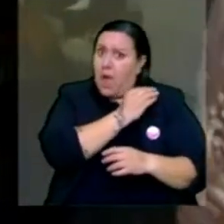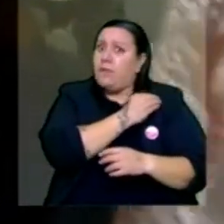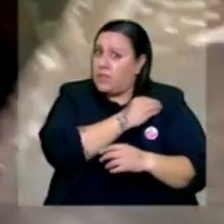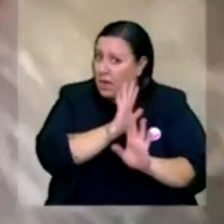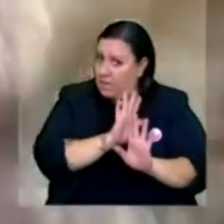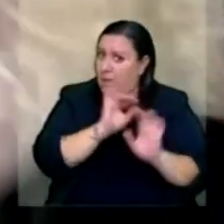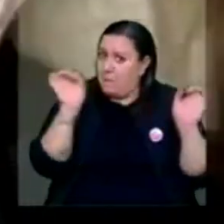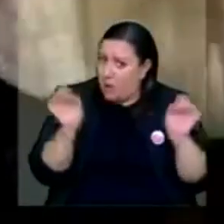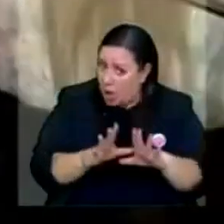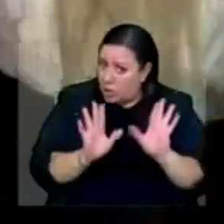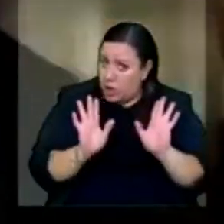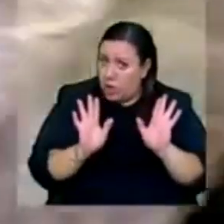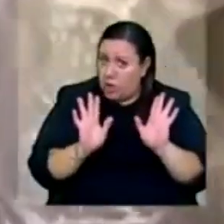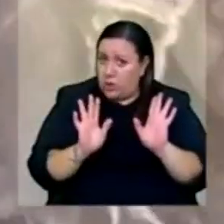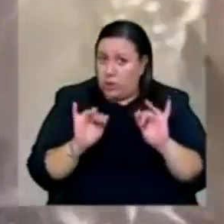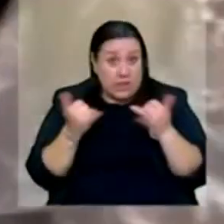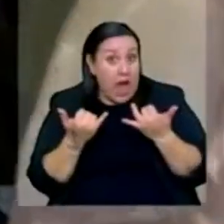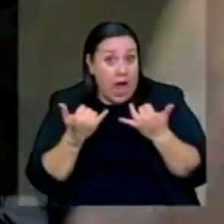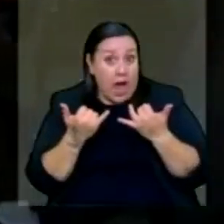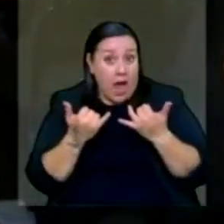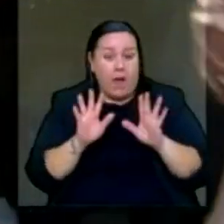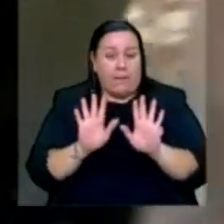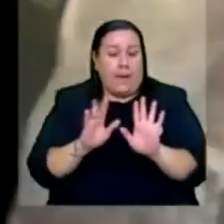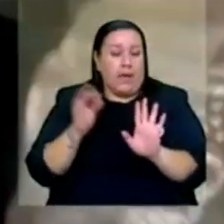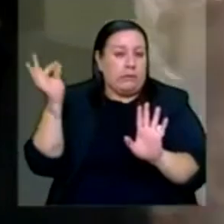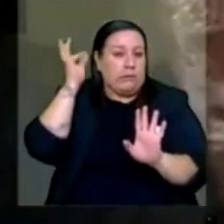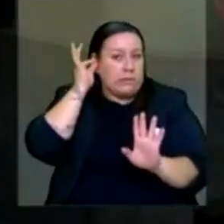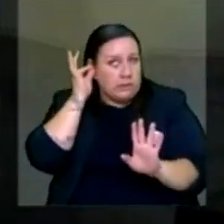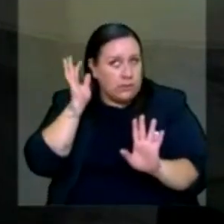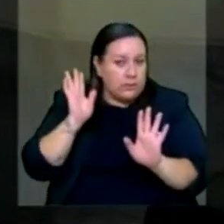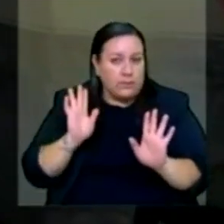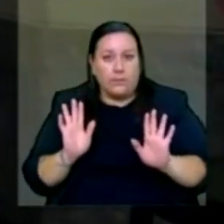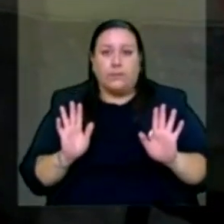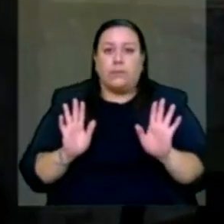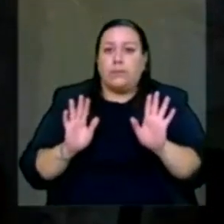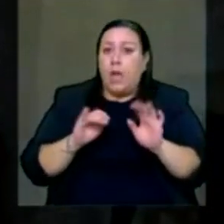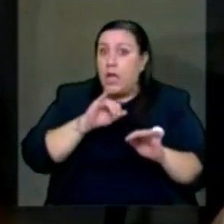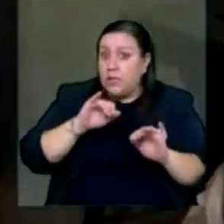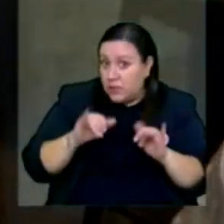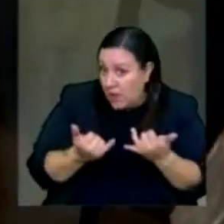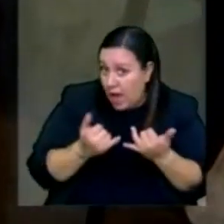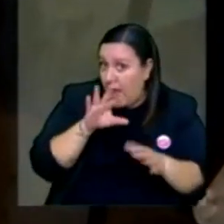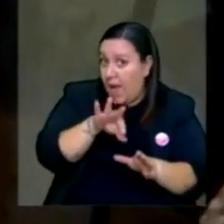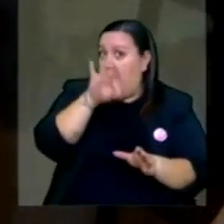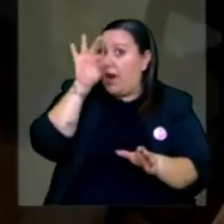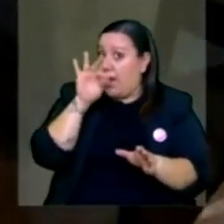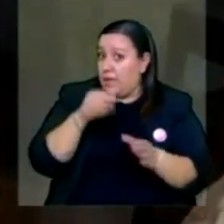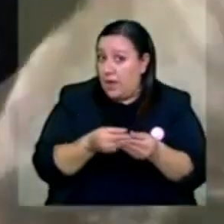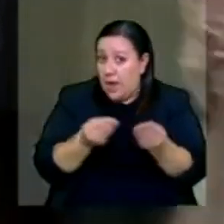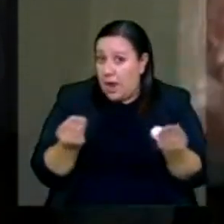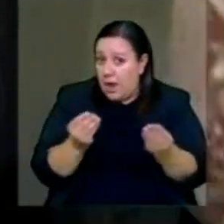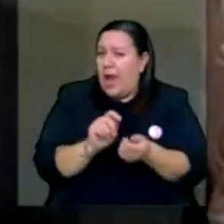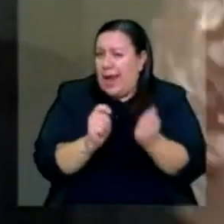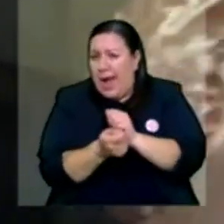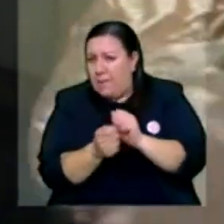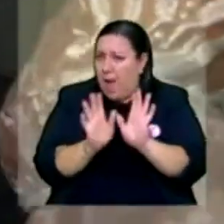Avísame, Joaquín. Perfecto. Para que me coloco el retorno, cacho. Joaquín, ¿elegiste esa carta? ¿Querés cambiarla por otra?